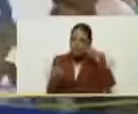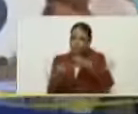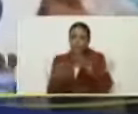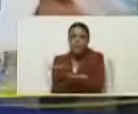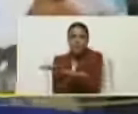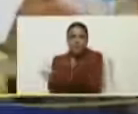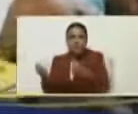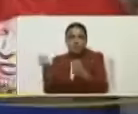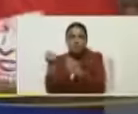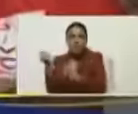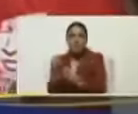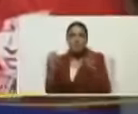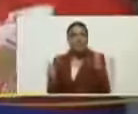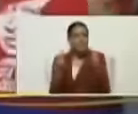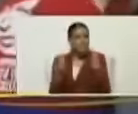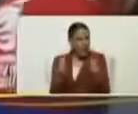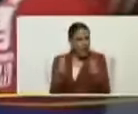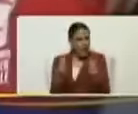para que ustedes,